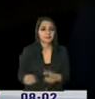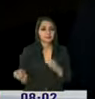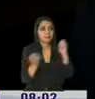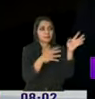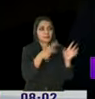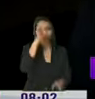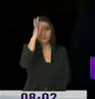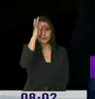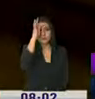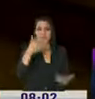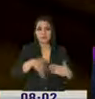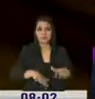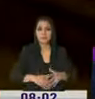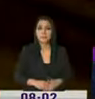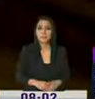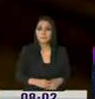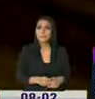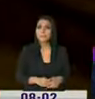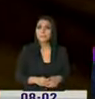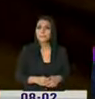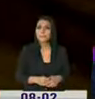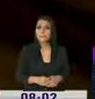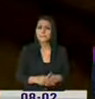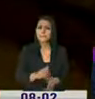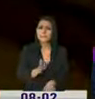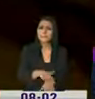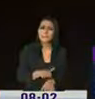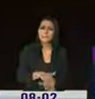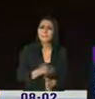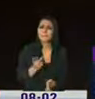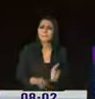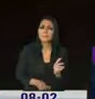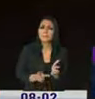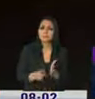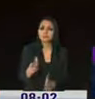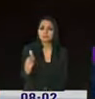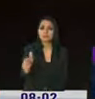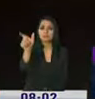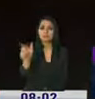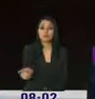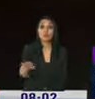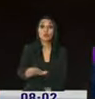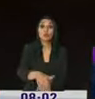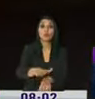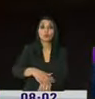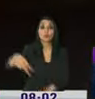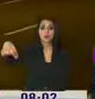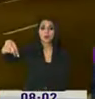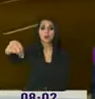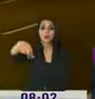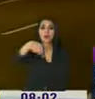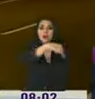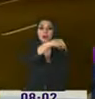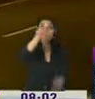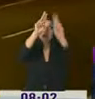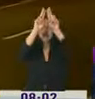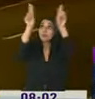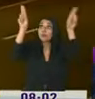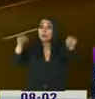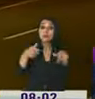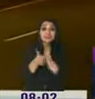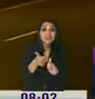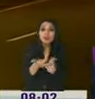a una casa de salud. Aparentemente la causa de este percance sería el peatón, quien no usó el puente peatonal que se encuentra a